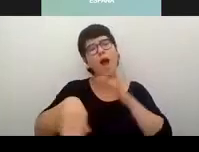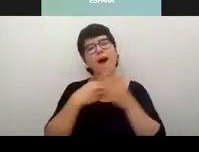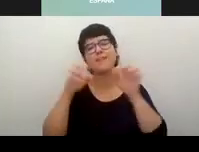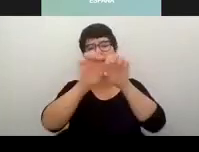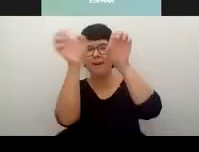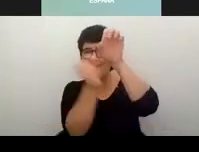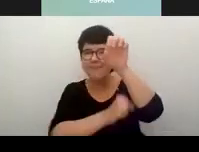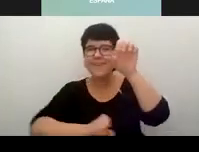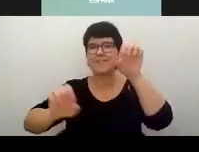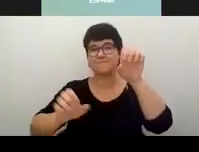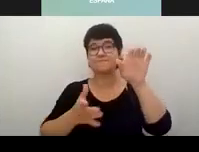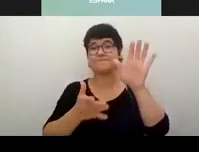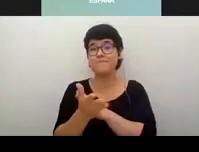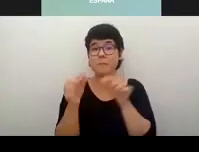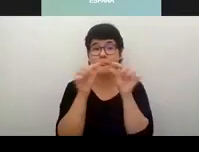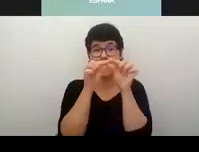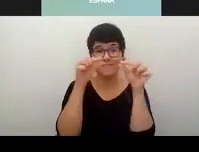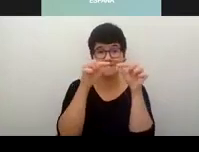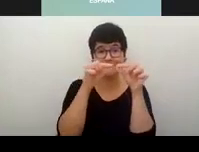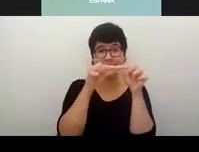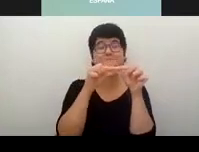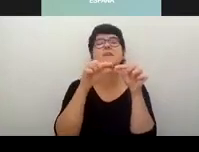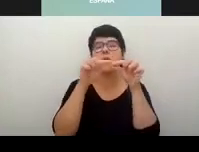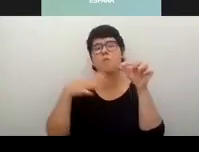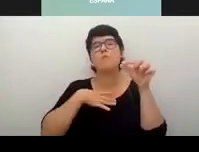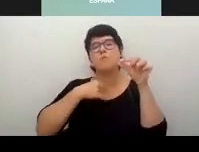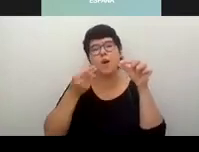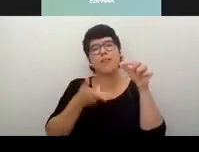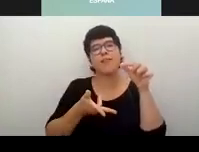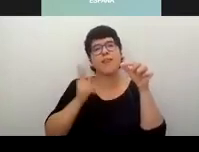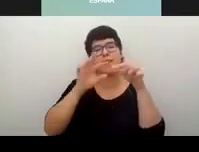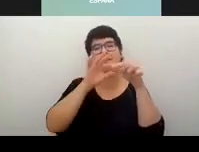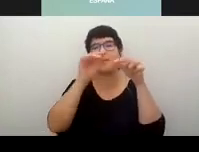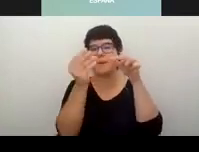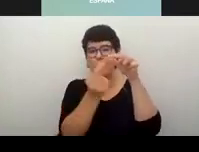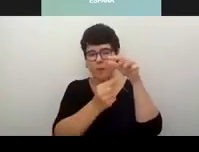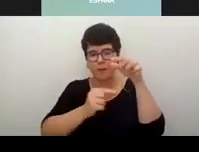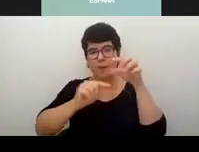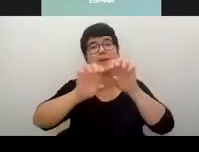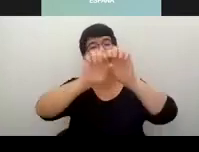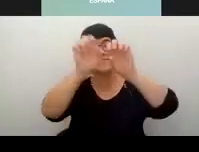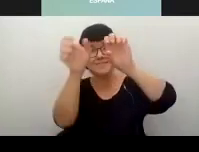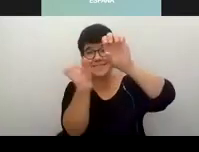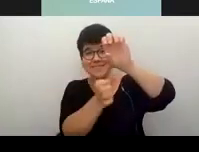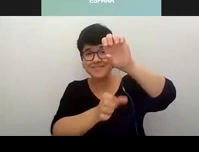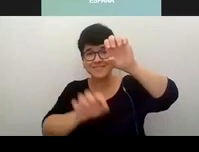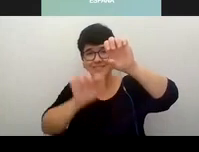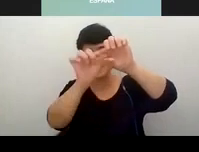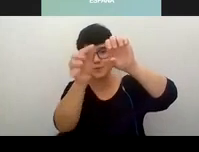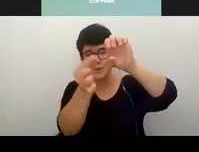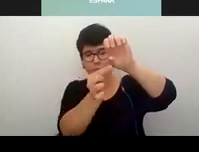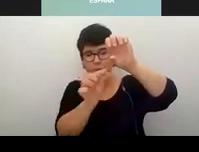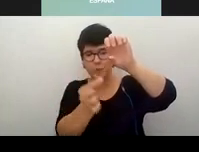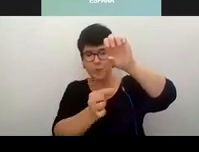hace que pasemos el estómago, que pasemos los ácidos biliares, que pasemos todo el intestino, lleguemos al colon, allí se libera